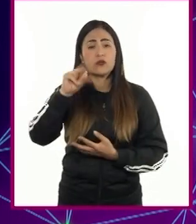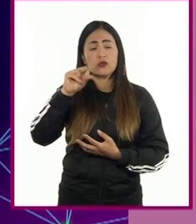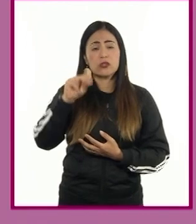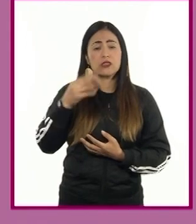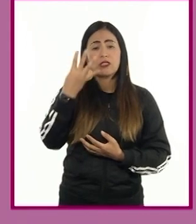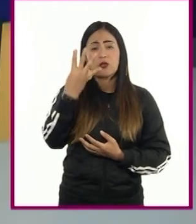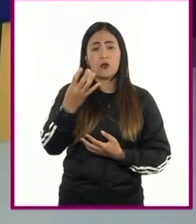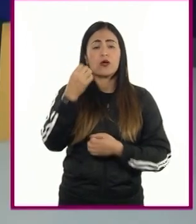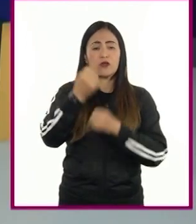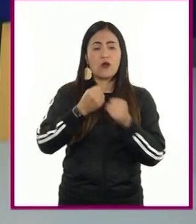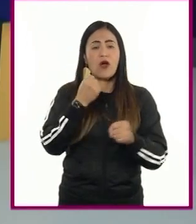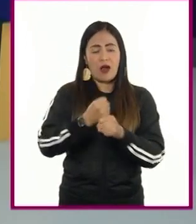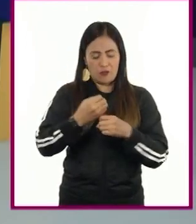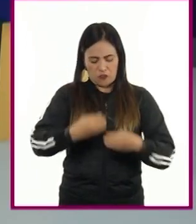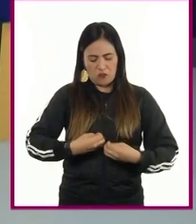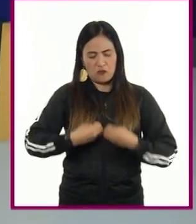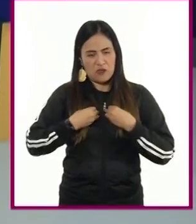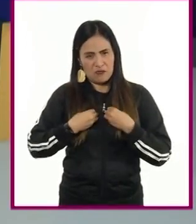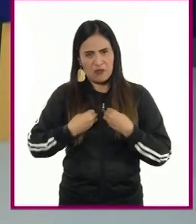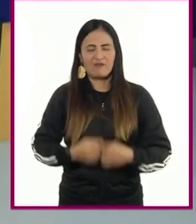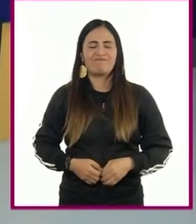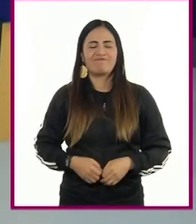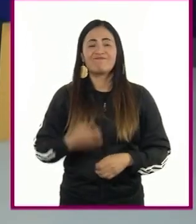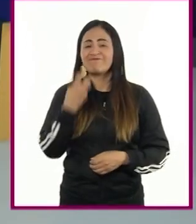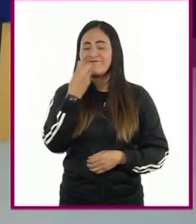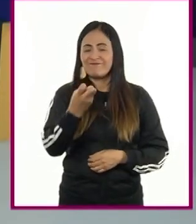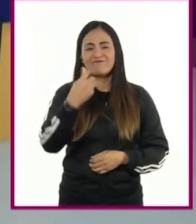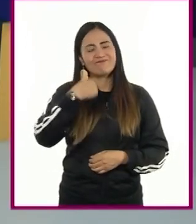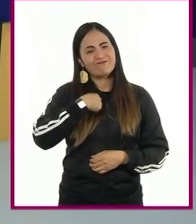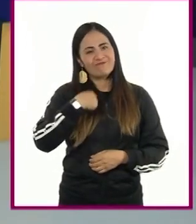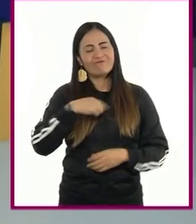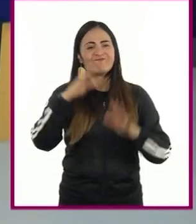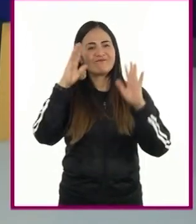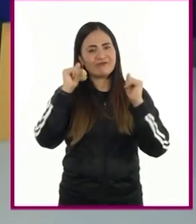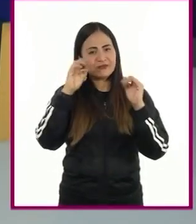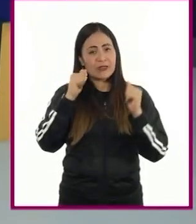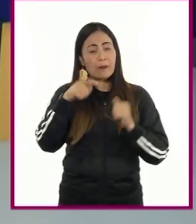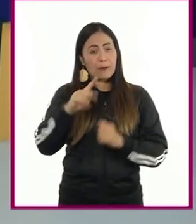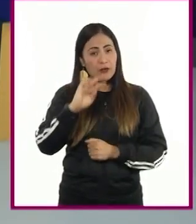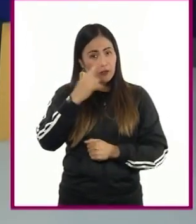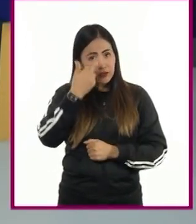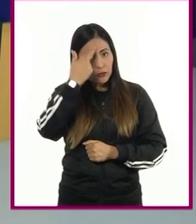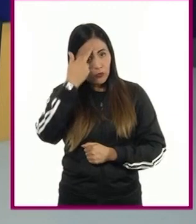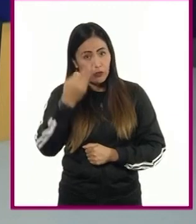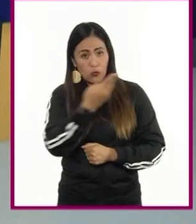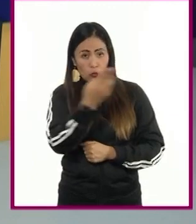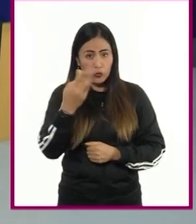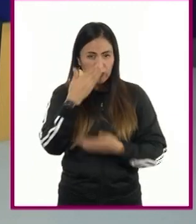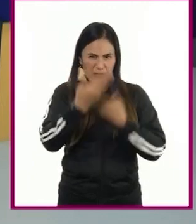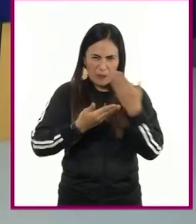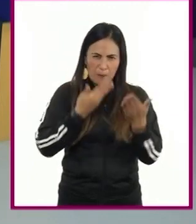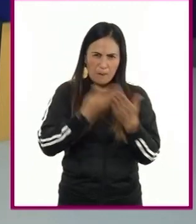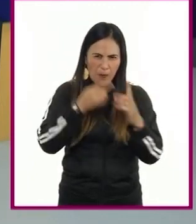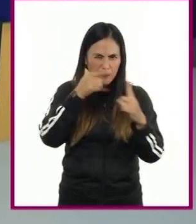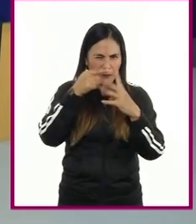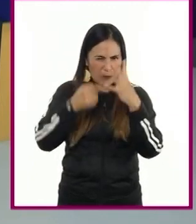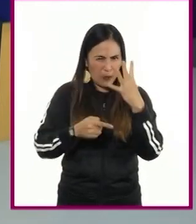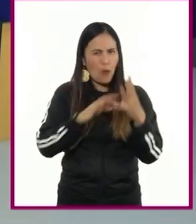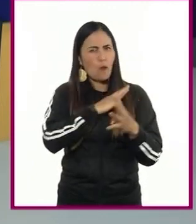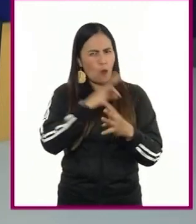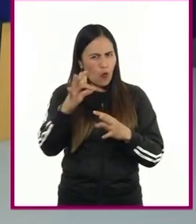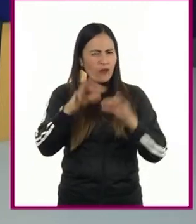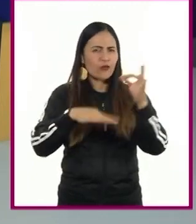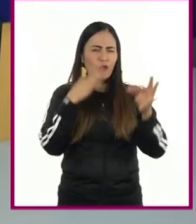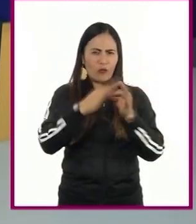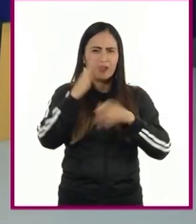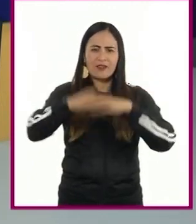años. Con esto, alumnas y alumnos, me despido y no olviden, todo lo que se propongan, pueden lograrlo. Éxito y